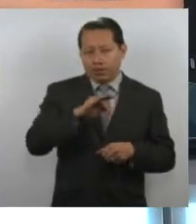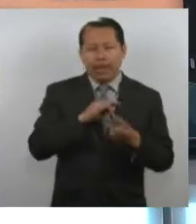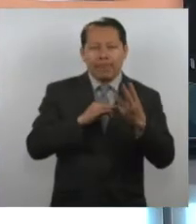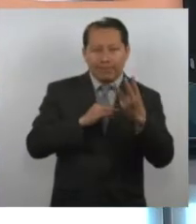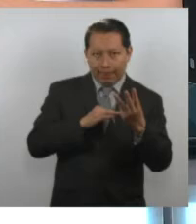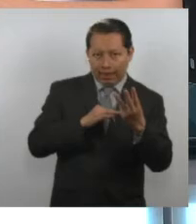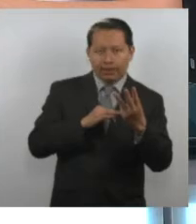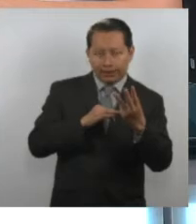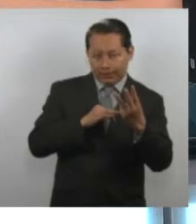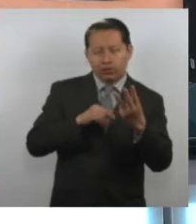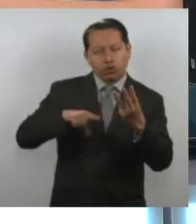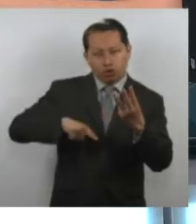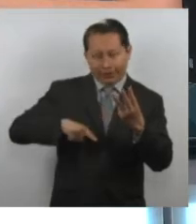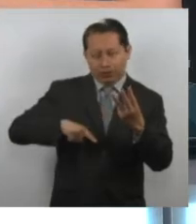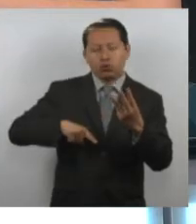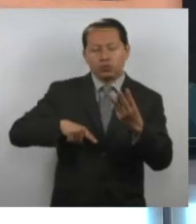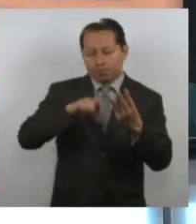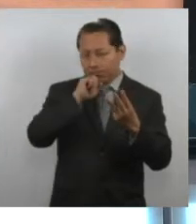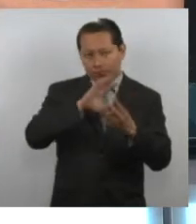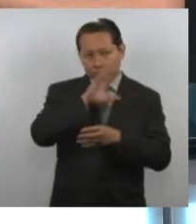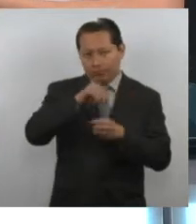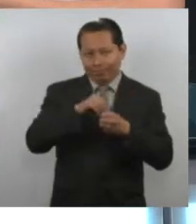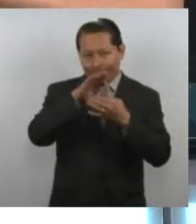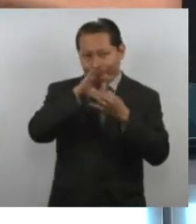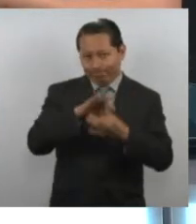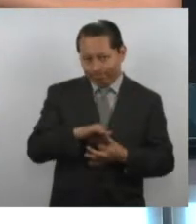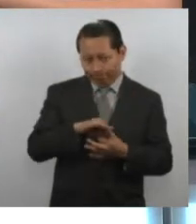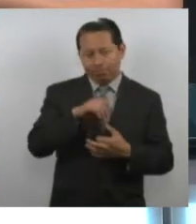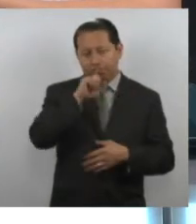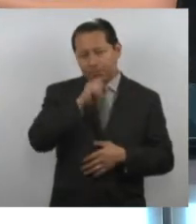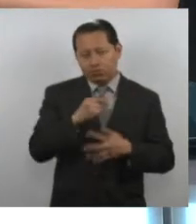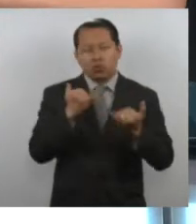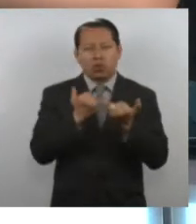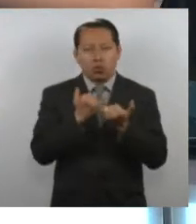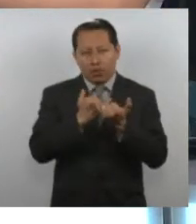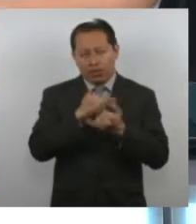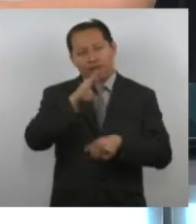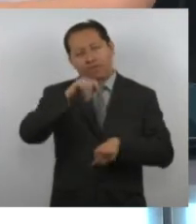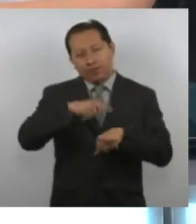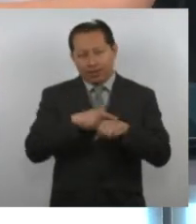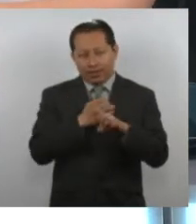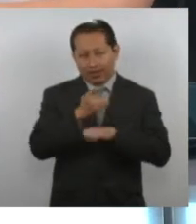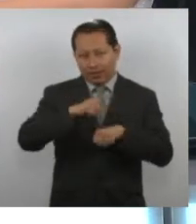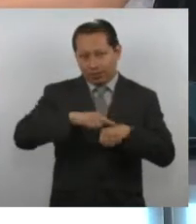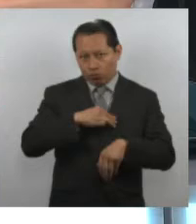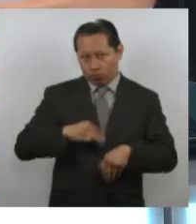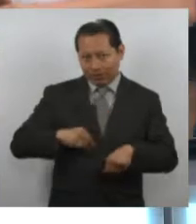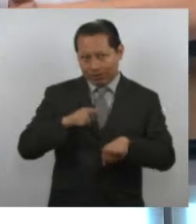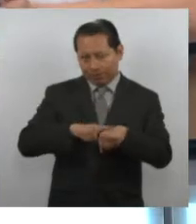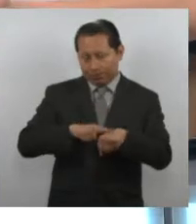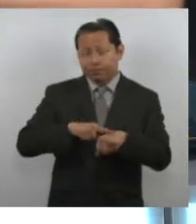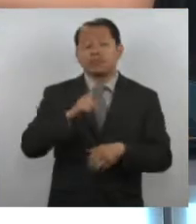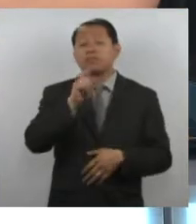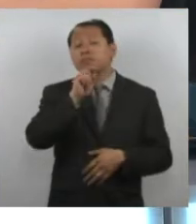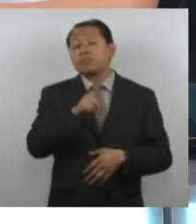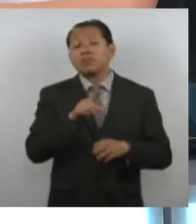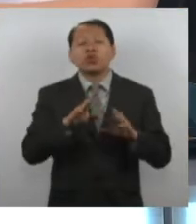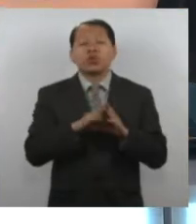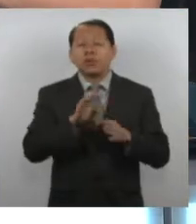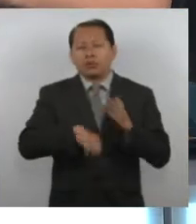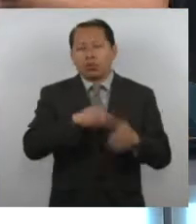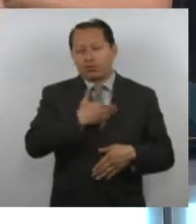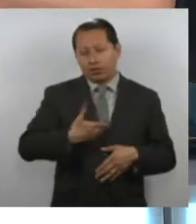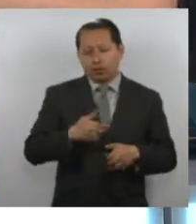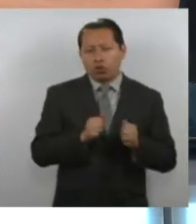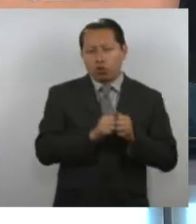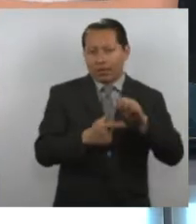tres órdenes de gobierno, ¿no? En este sentido, el Poder Ejecutivo hace su trabajo con las instancias del Gabinete de